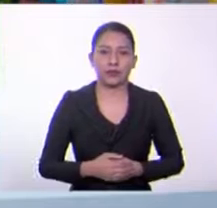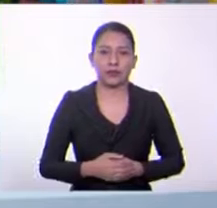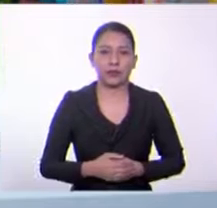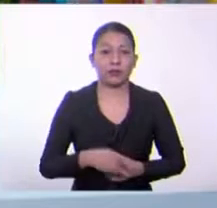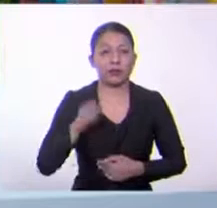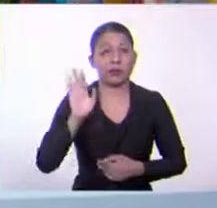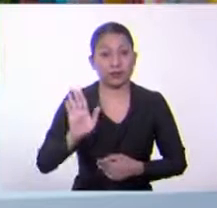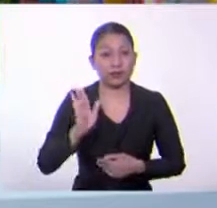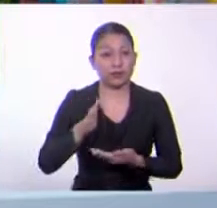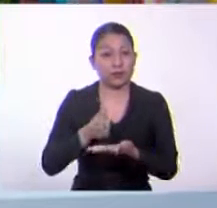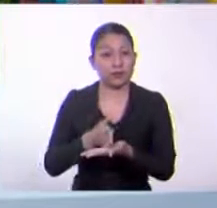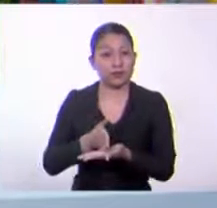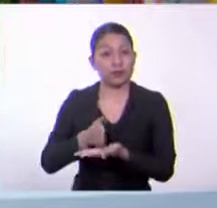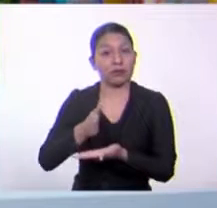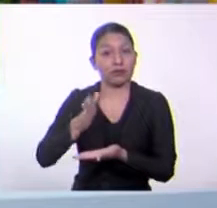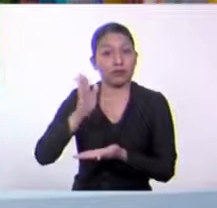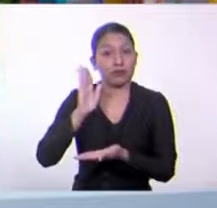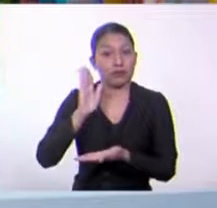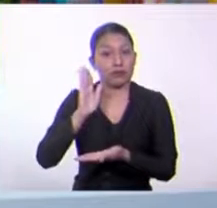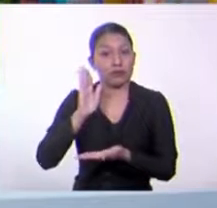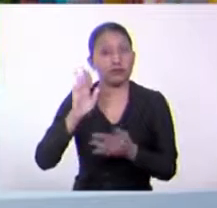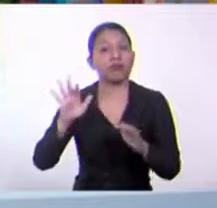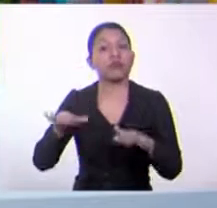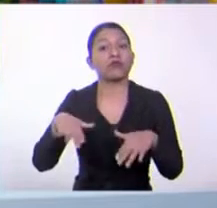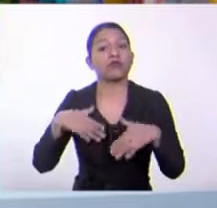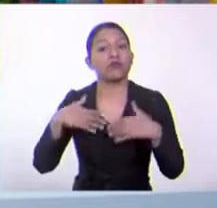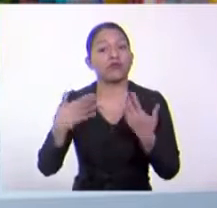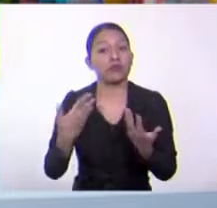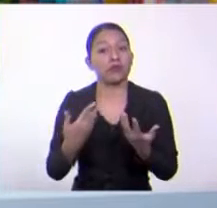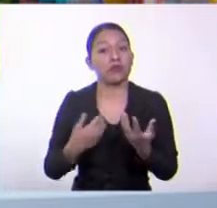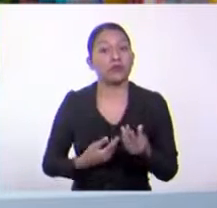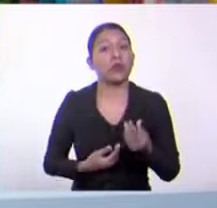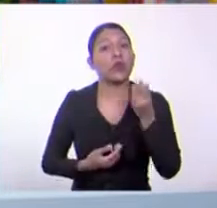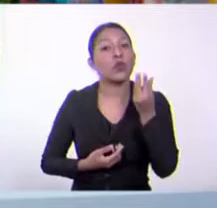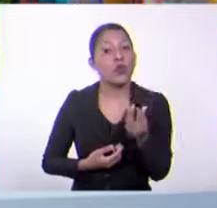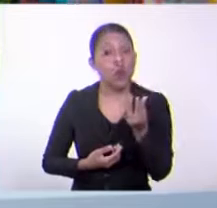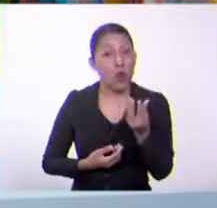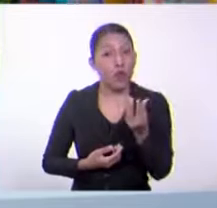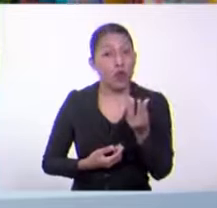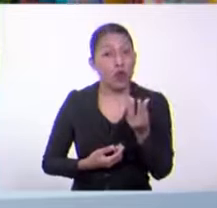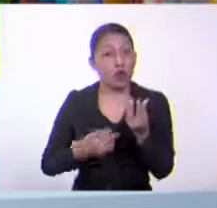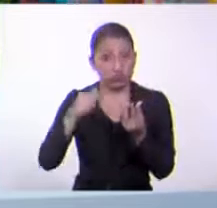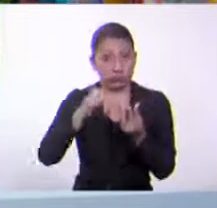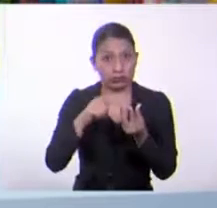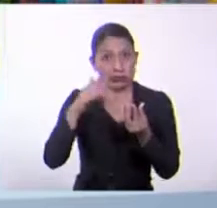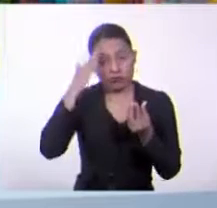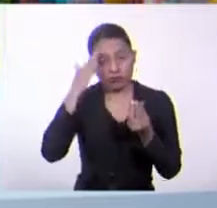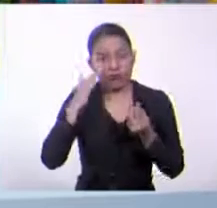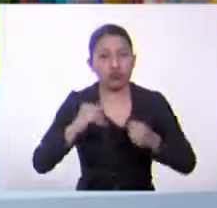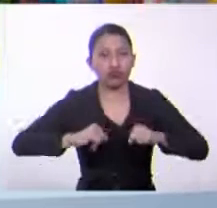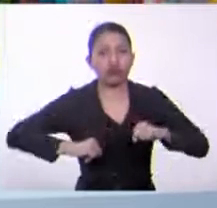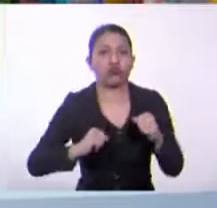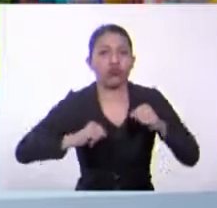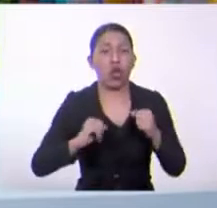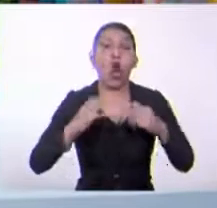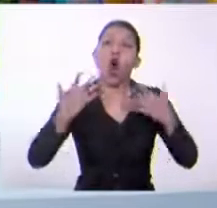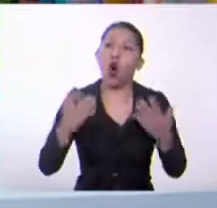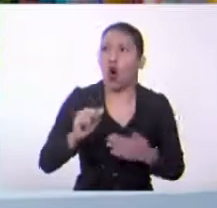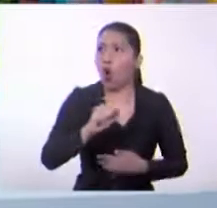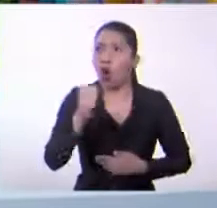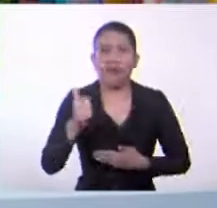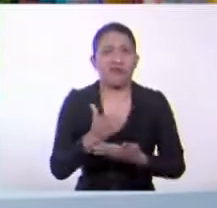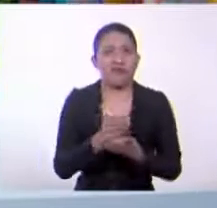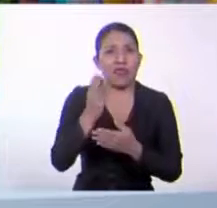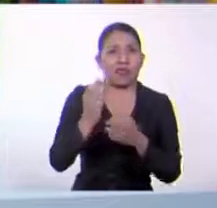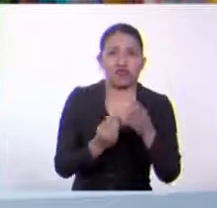Estos animales crecen y se desarrollan dentro de huevos, los cuales la madre mantiene al interior de su